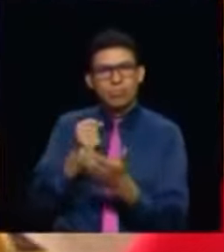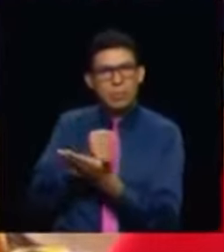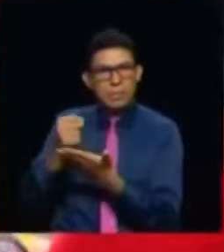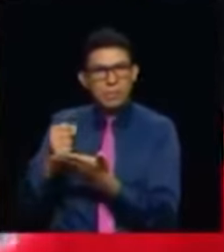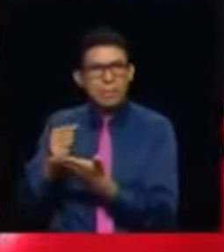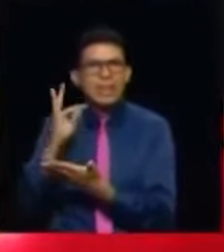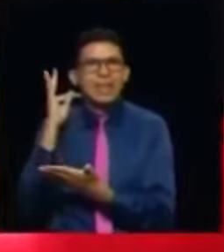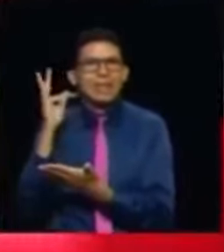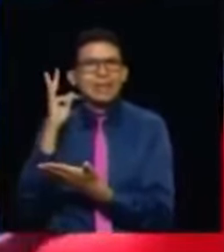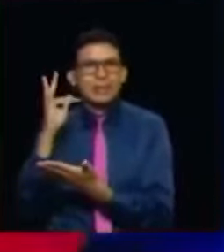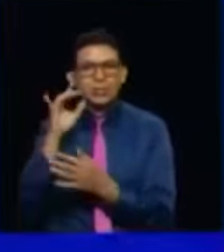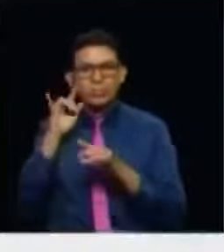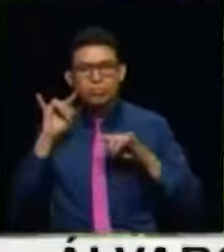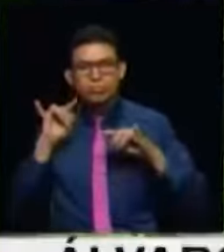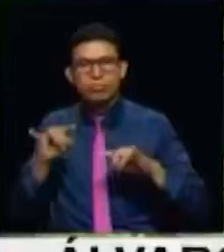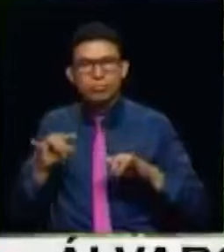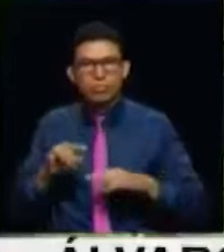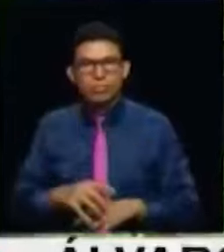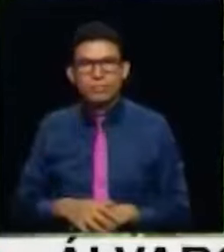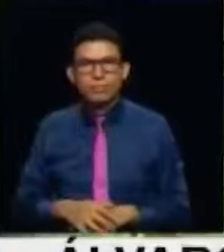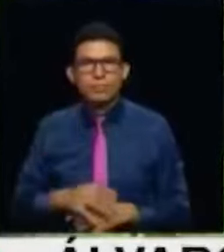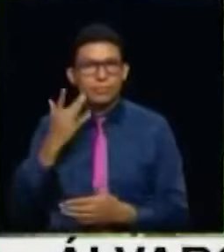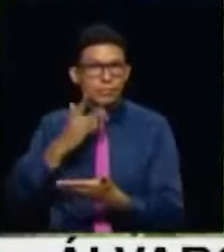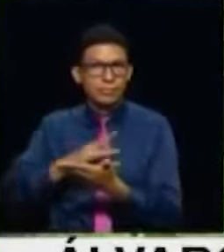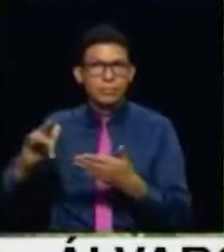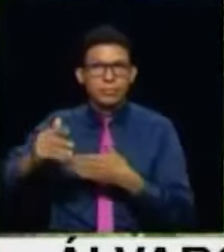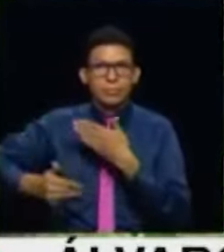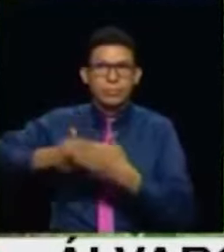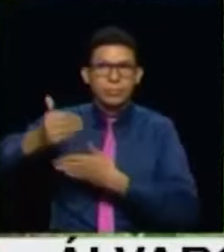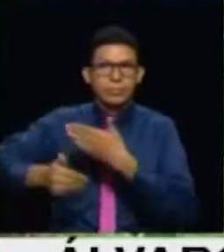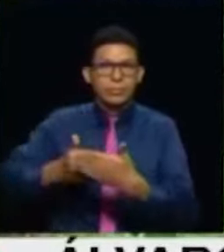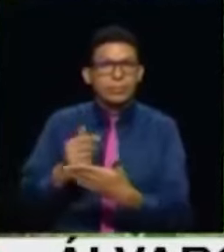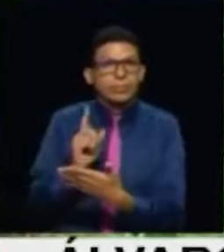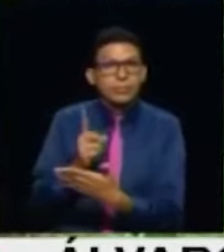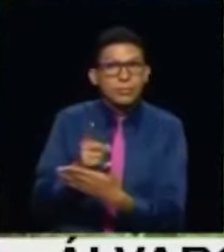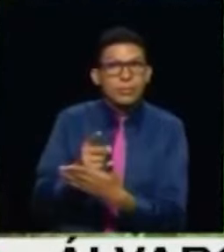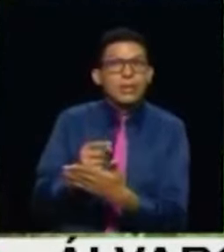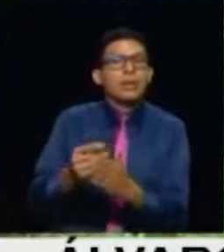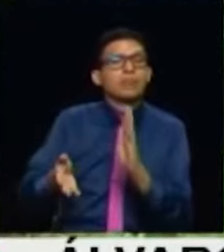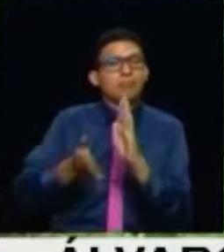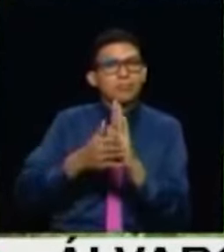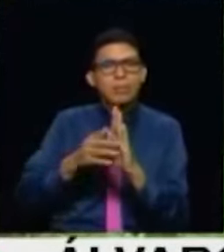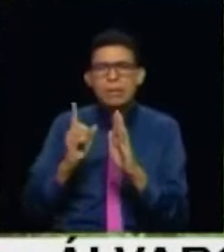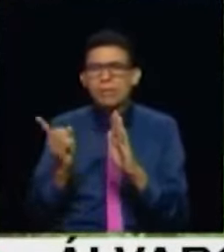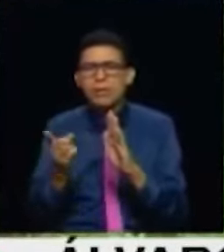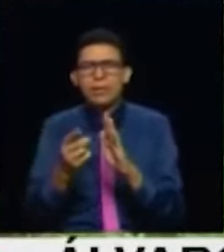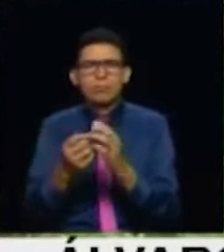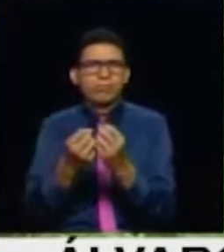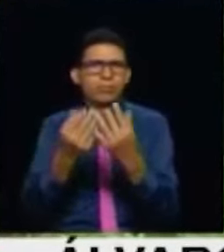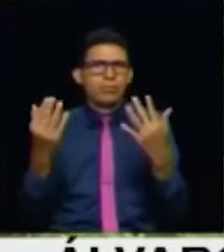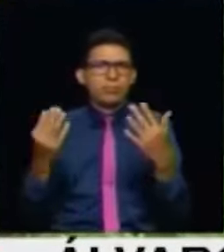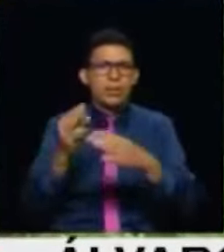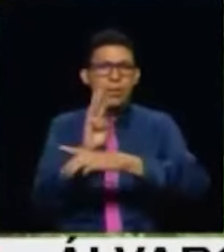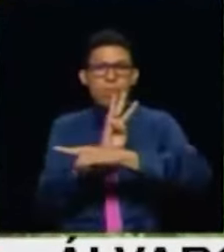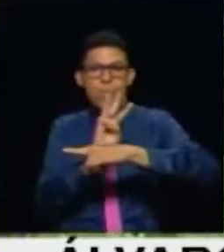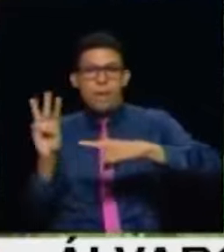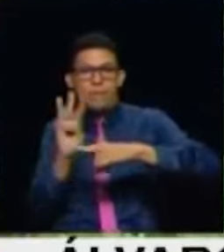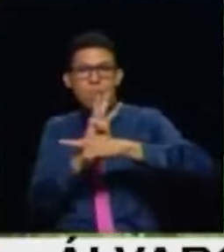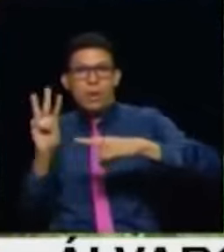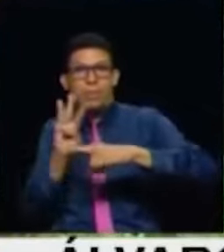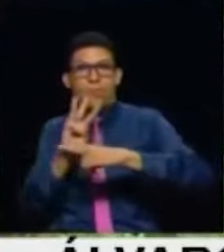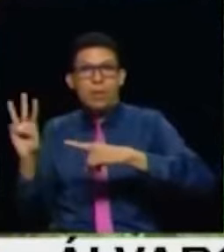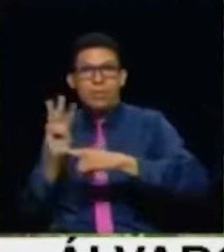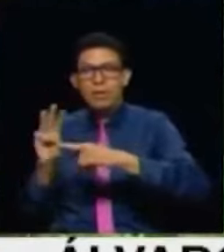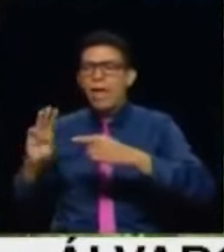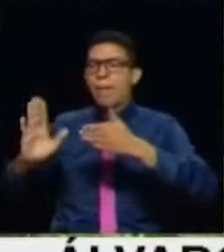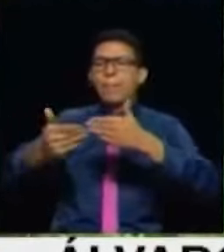que son considerados claves para la transparencia del proceso y se ha registrado el bloqueo de más de una decena de páginas web informativas